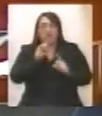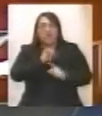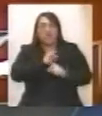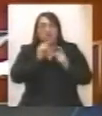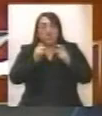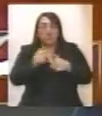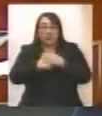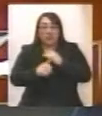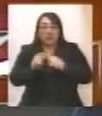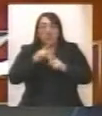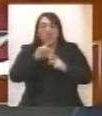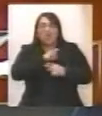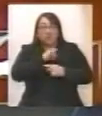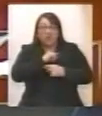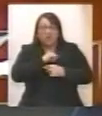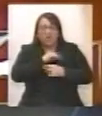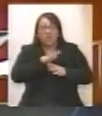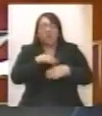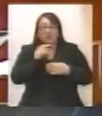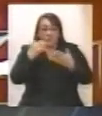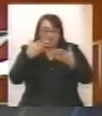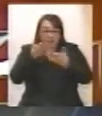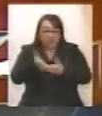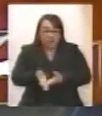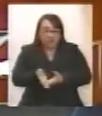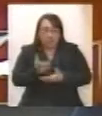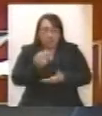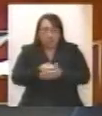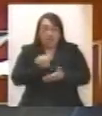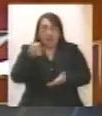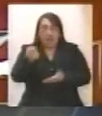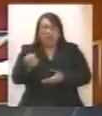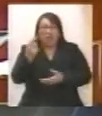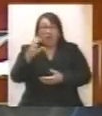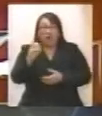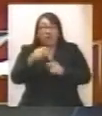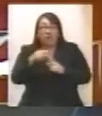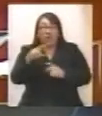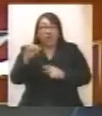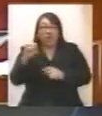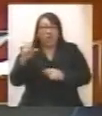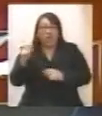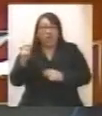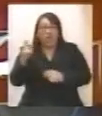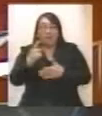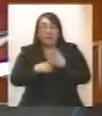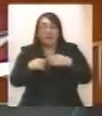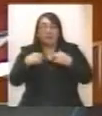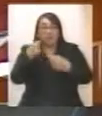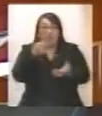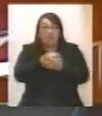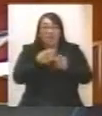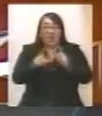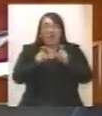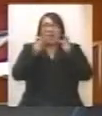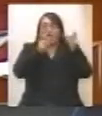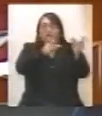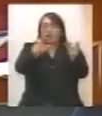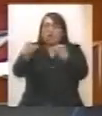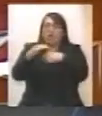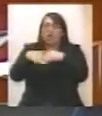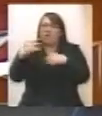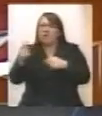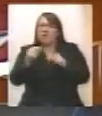control interno de las entidades sean transferidos y pagados por la Contraloría General, a fin de fortalecer la autonomía